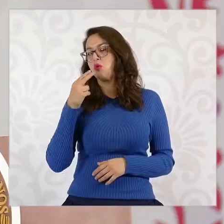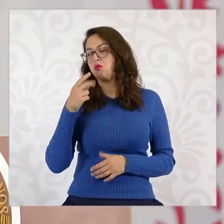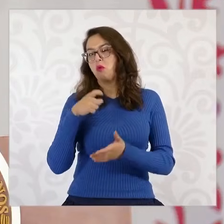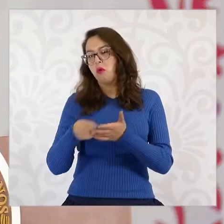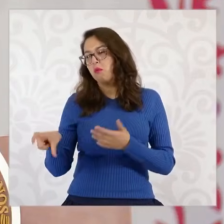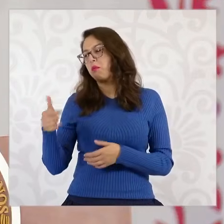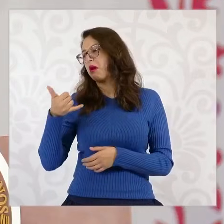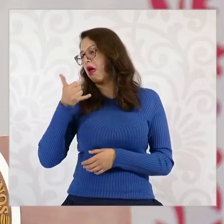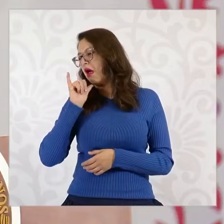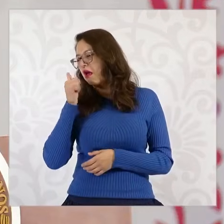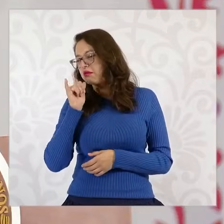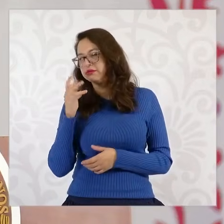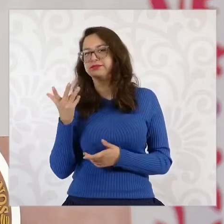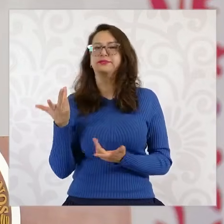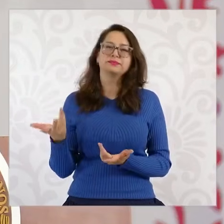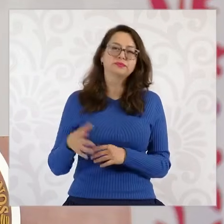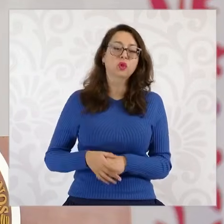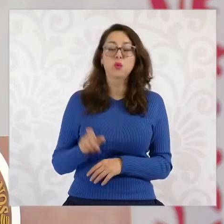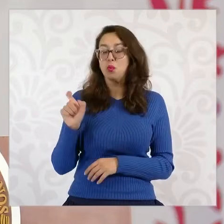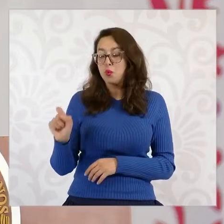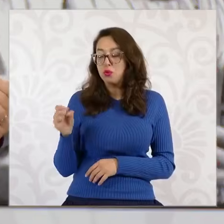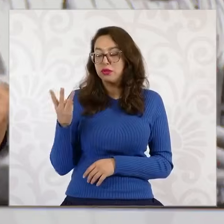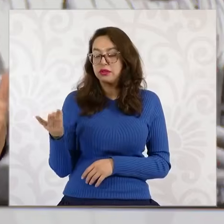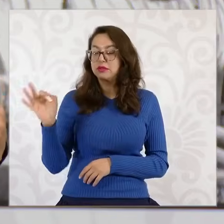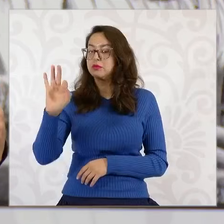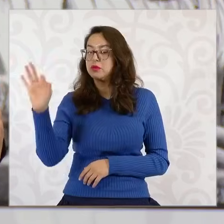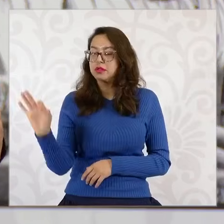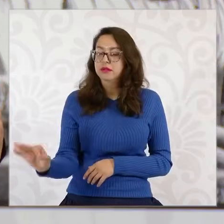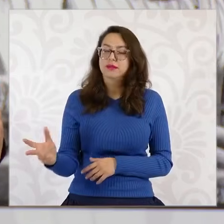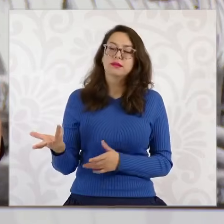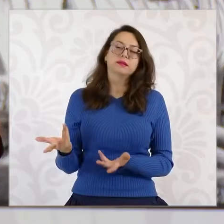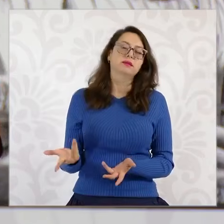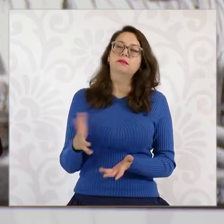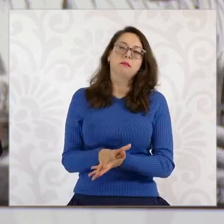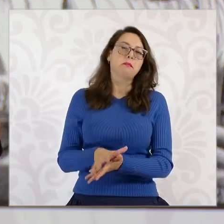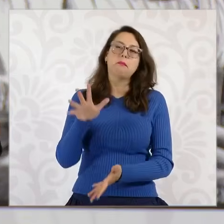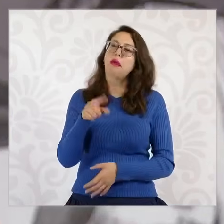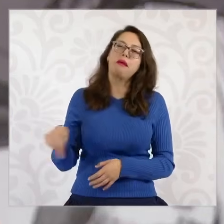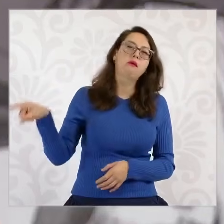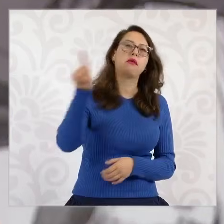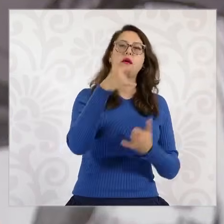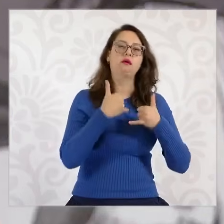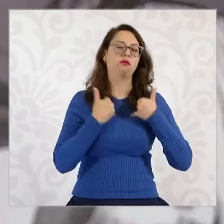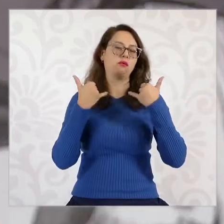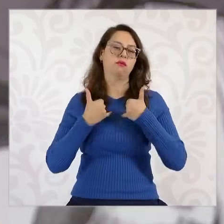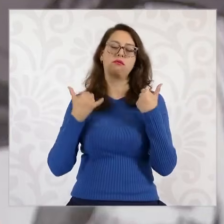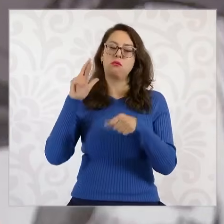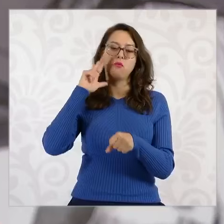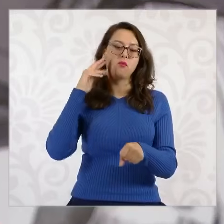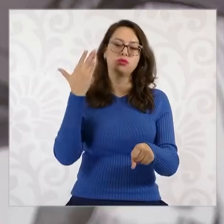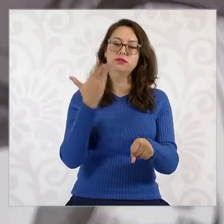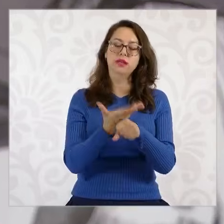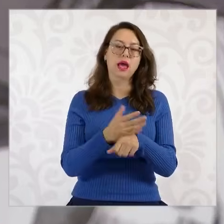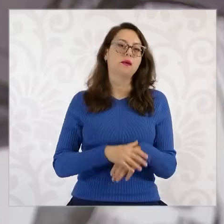alcohólicas, 0.3. Entonces, hay mucha responsabilidad de las y los jóvenes y obviamente